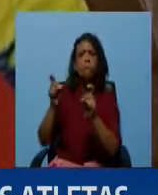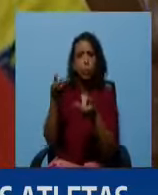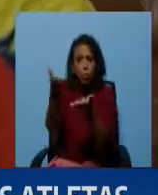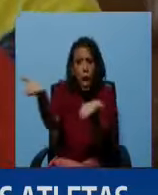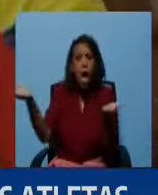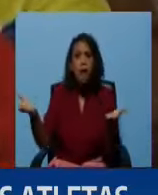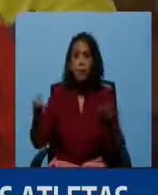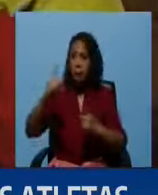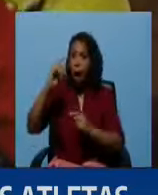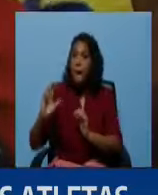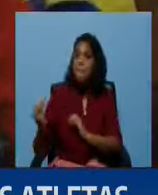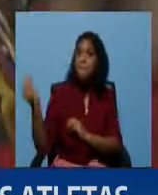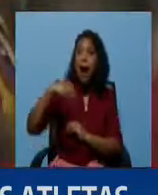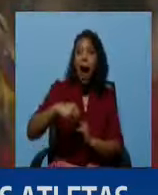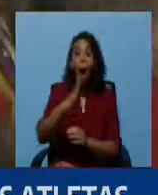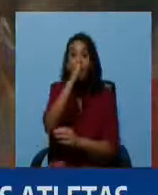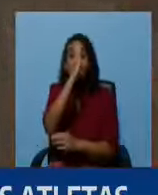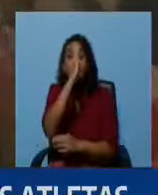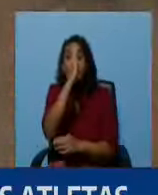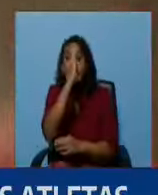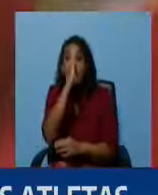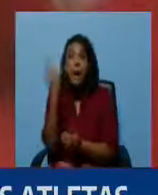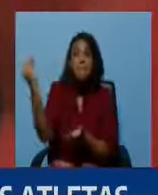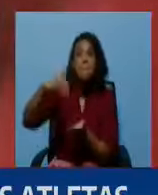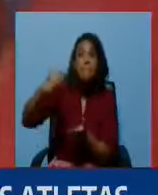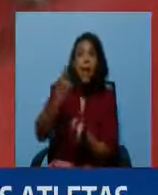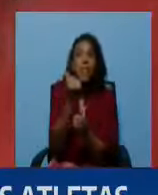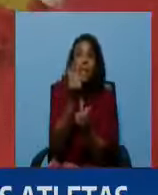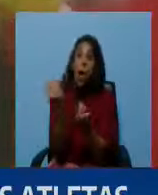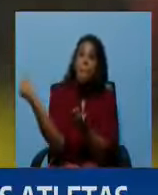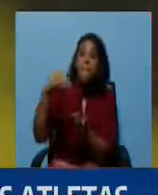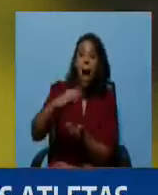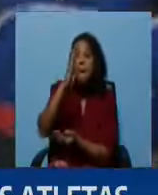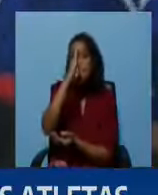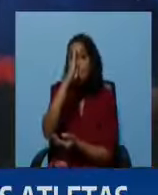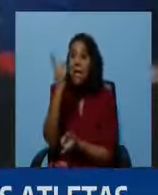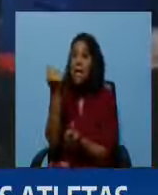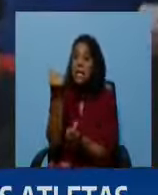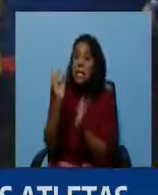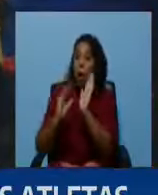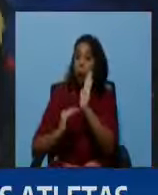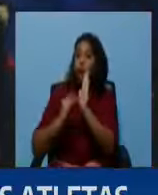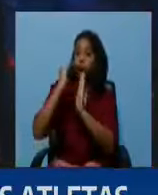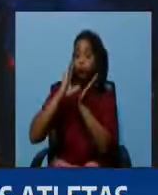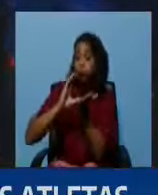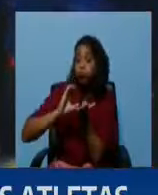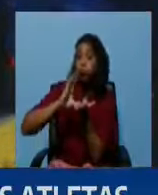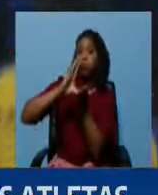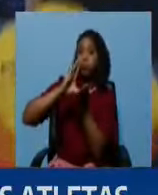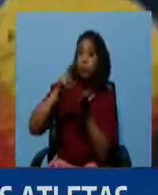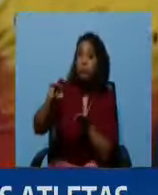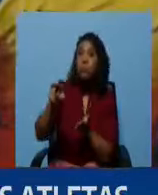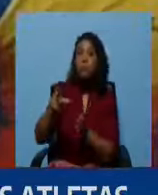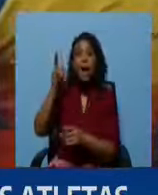Hay que aumentarle las becas a los entrenadores y todo el apoyo a los entrenadores, ¿verdad?